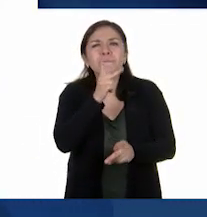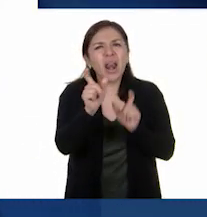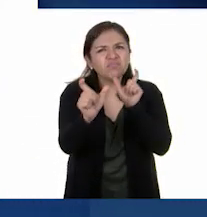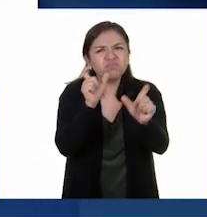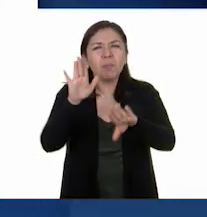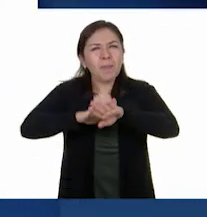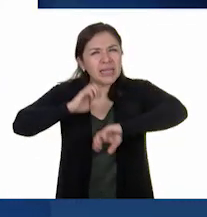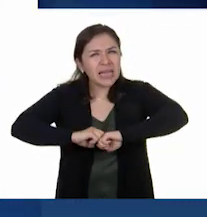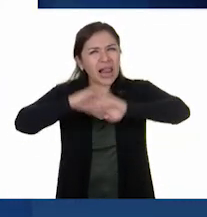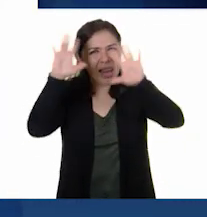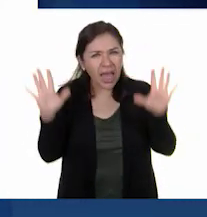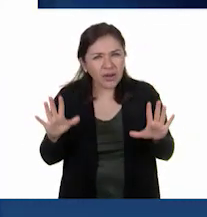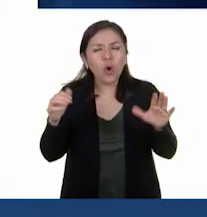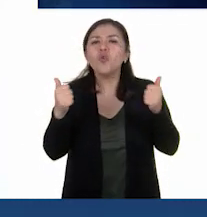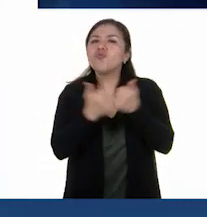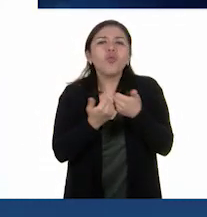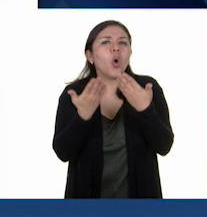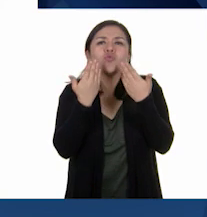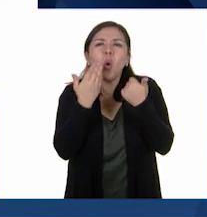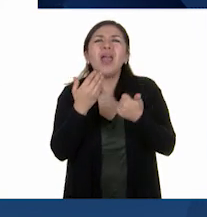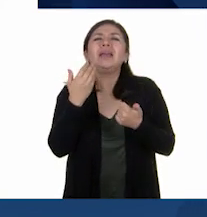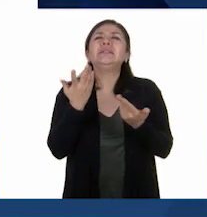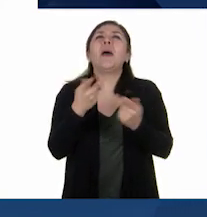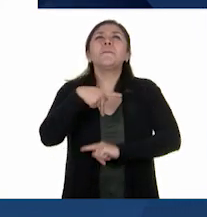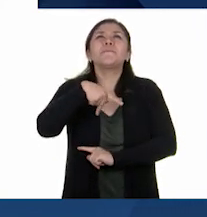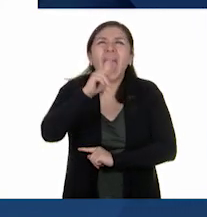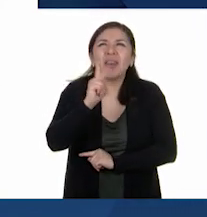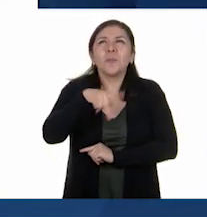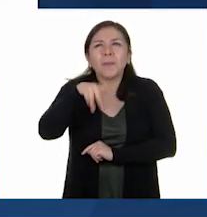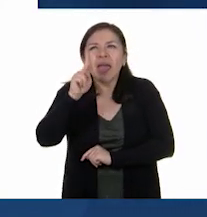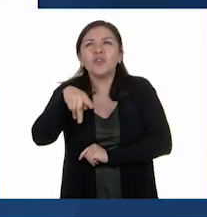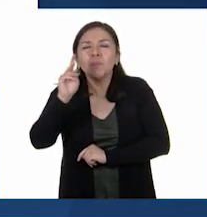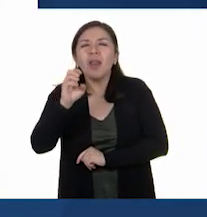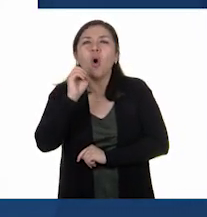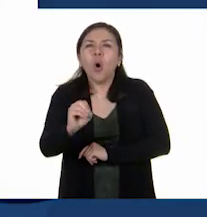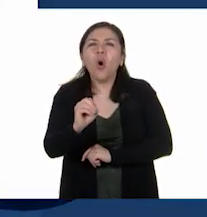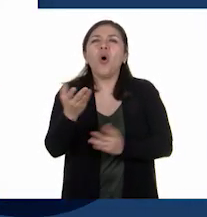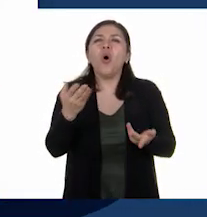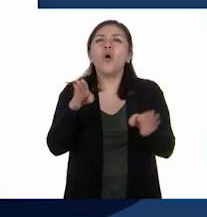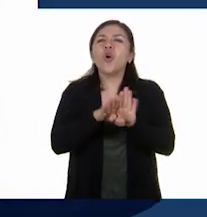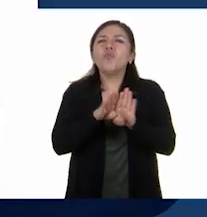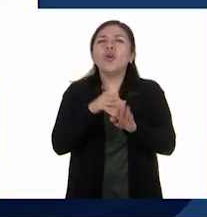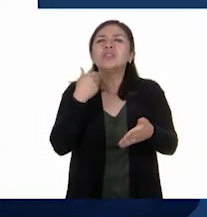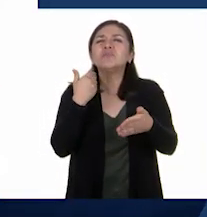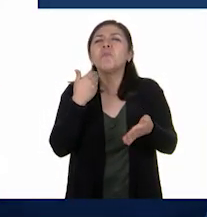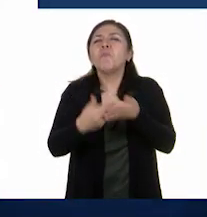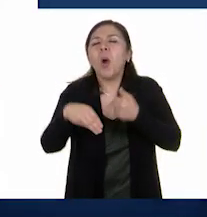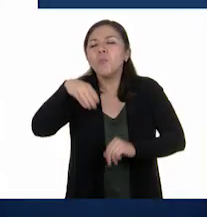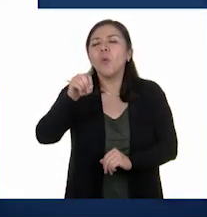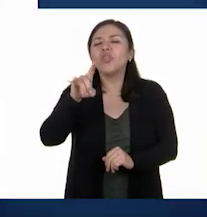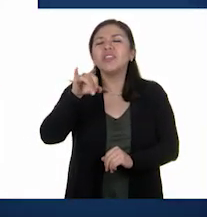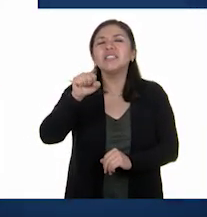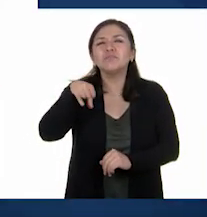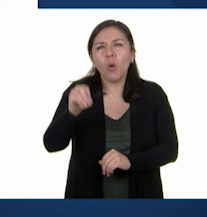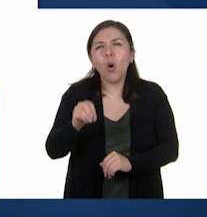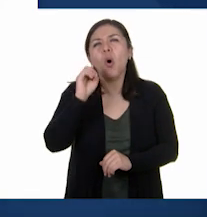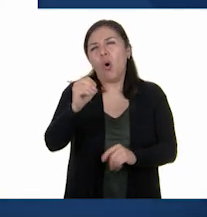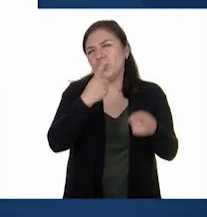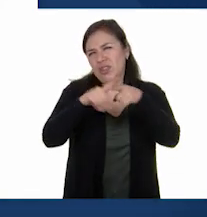preciso y por la ausencia de muletillas, modismos y vulgarismos como en los escritos por Martín Luis